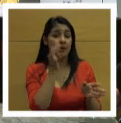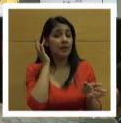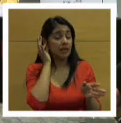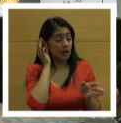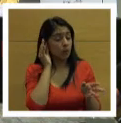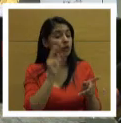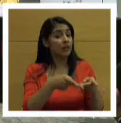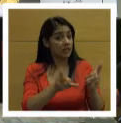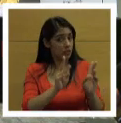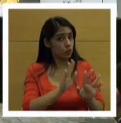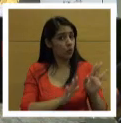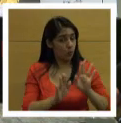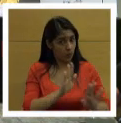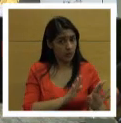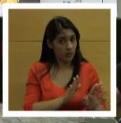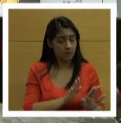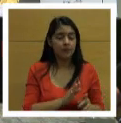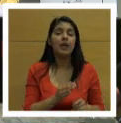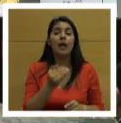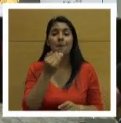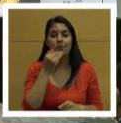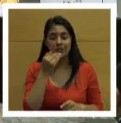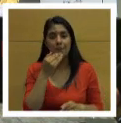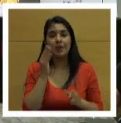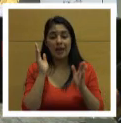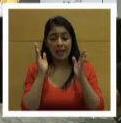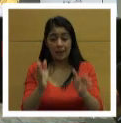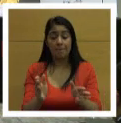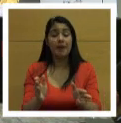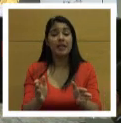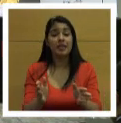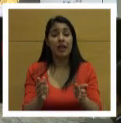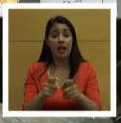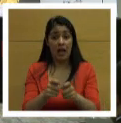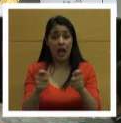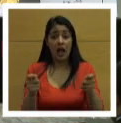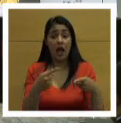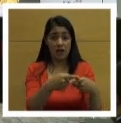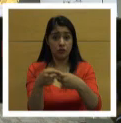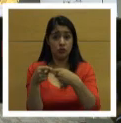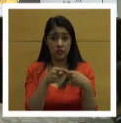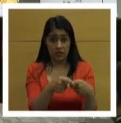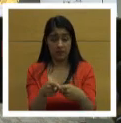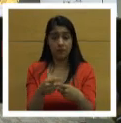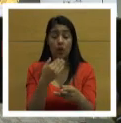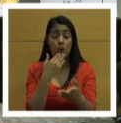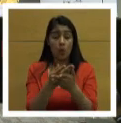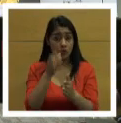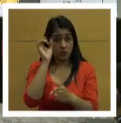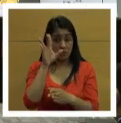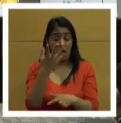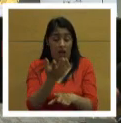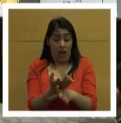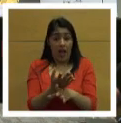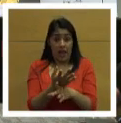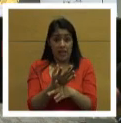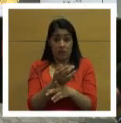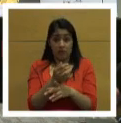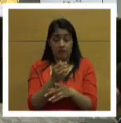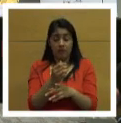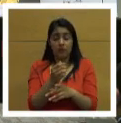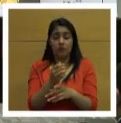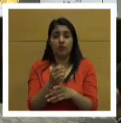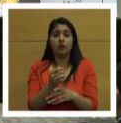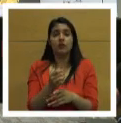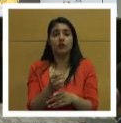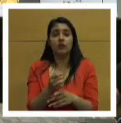derechos. Por otra parte, también hay campaña a la sociedad para que cuando sepa que hay un delito de violencia contra la mujer pueda instar